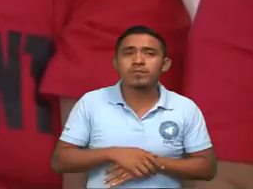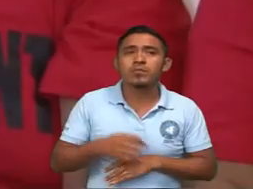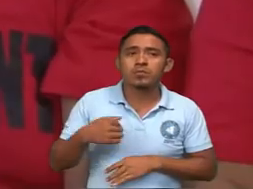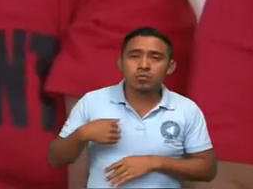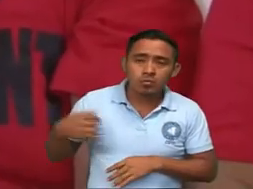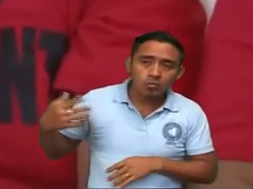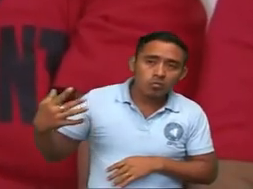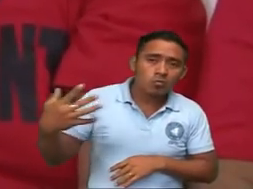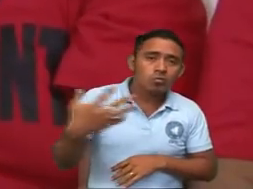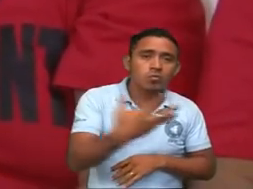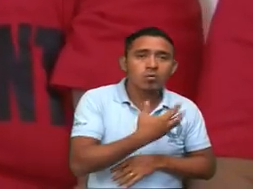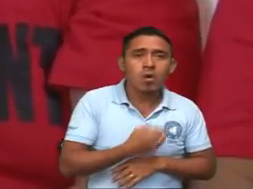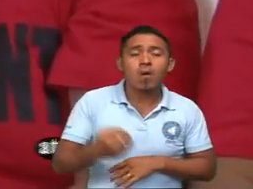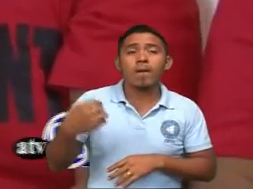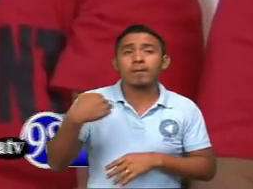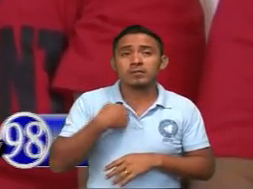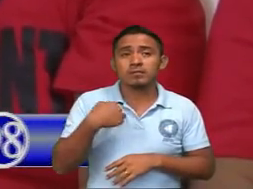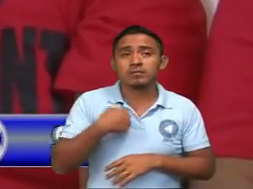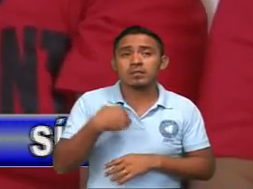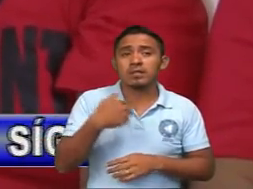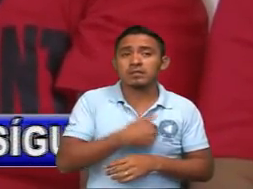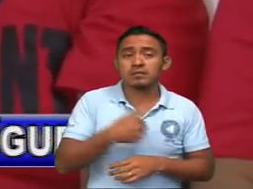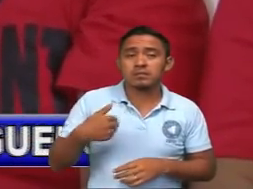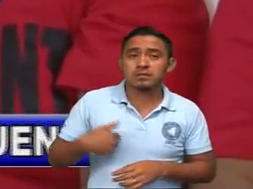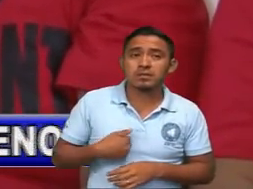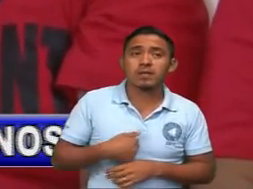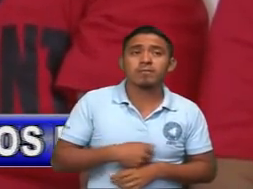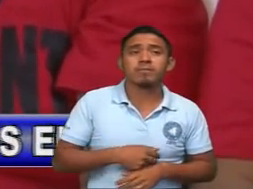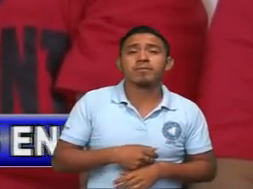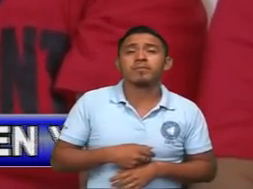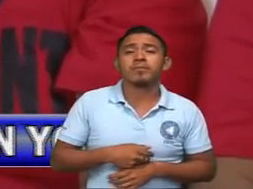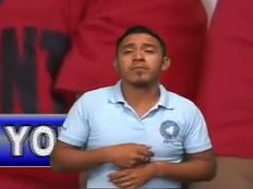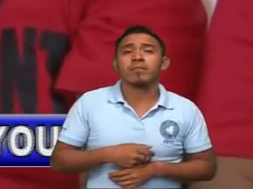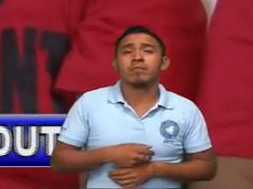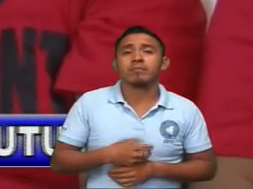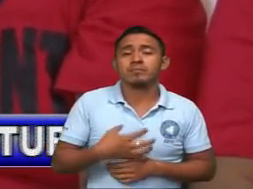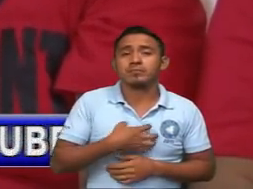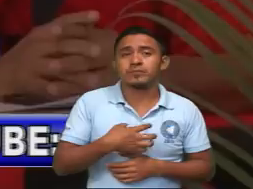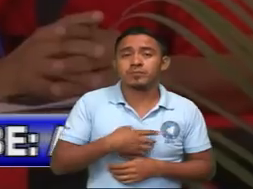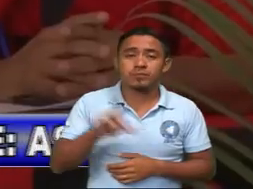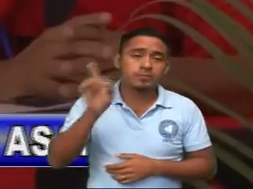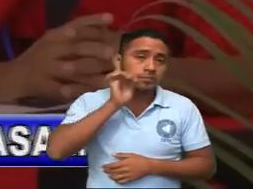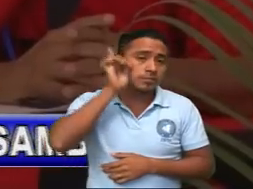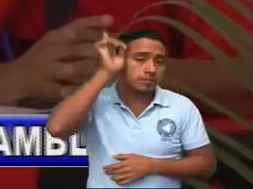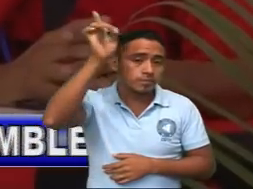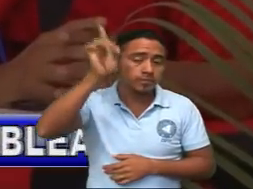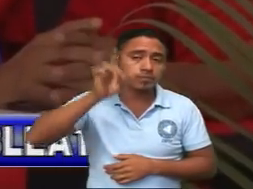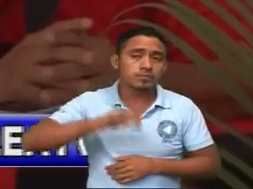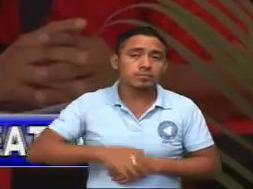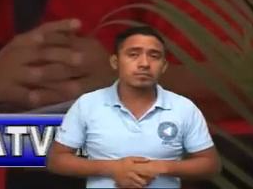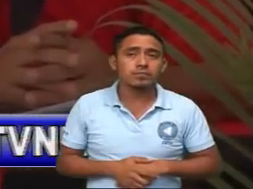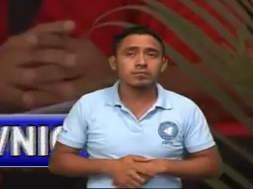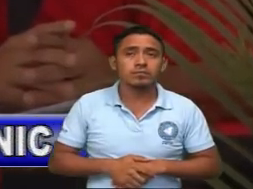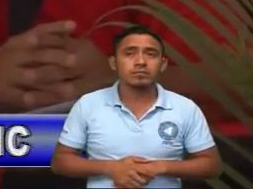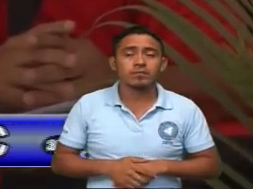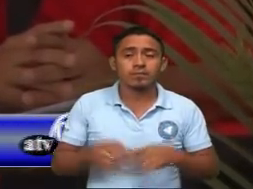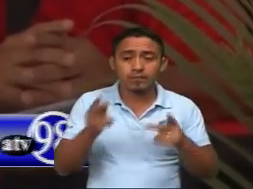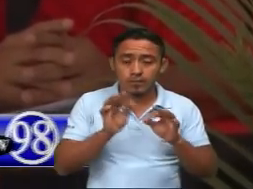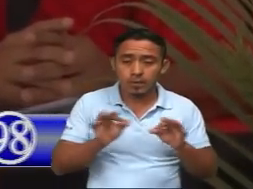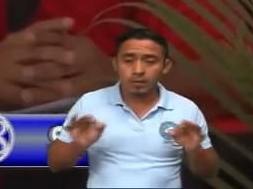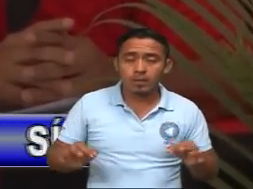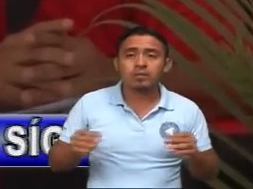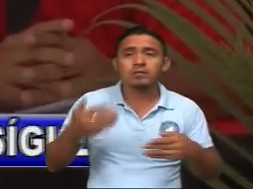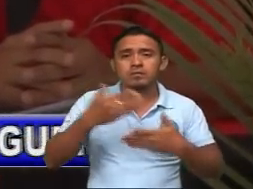los principales sujetos y protagonistas del desarrollo, del bienestar,